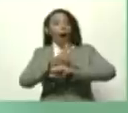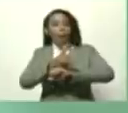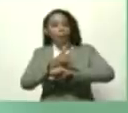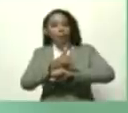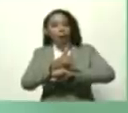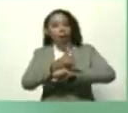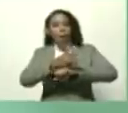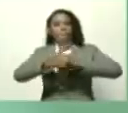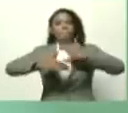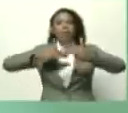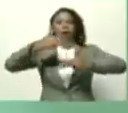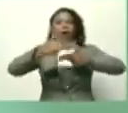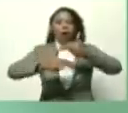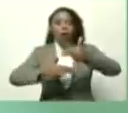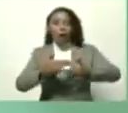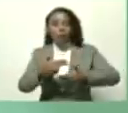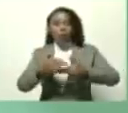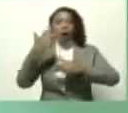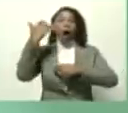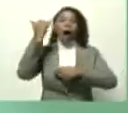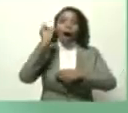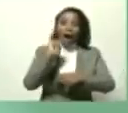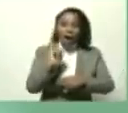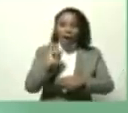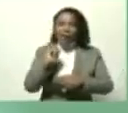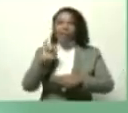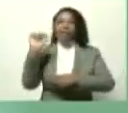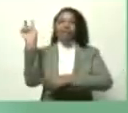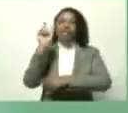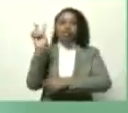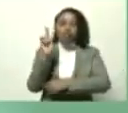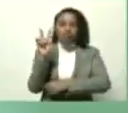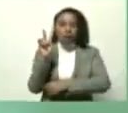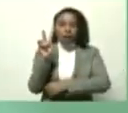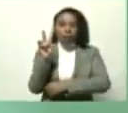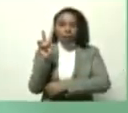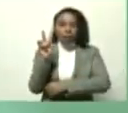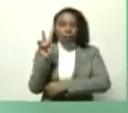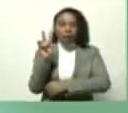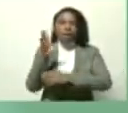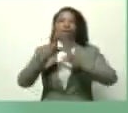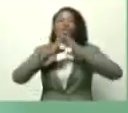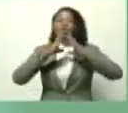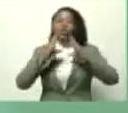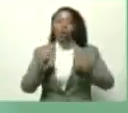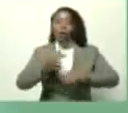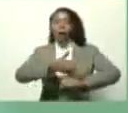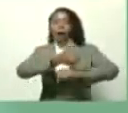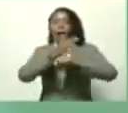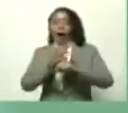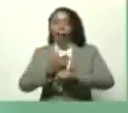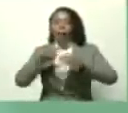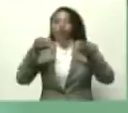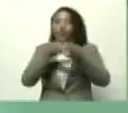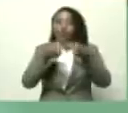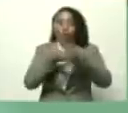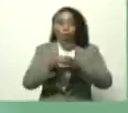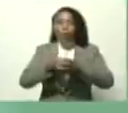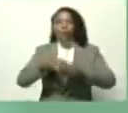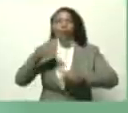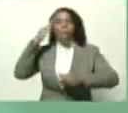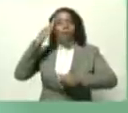la delincuencia que existe en Venezuela, todas las armas de los grupos paramilitares